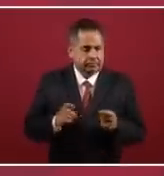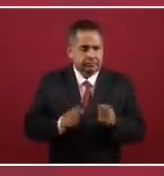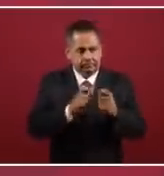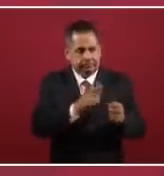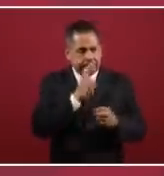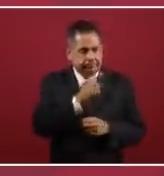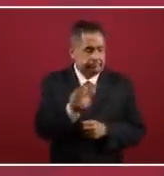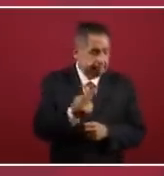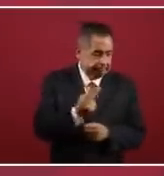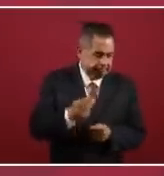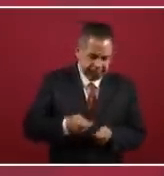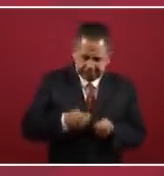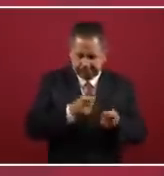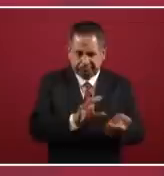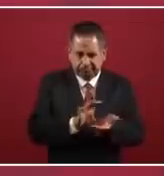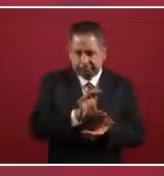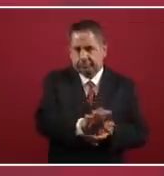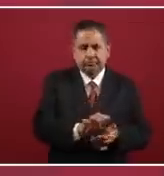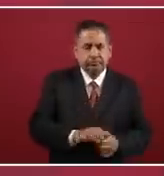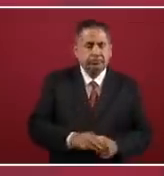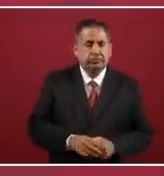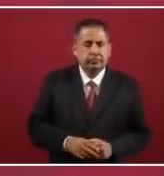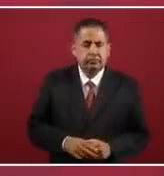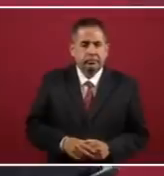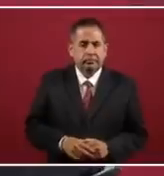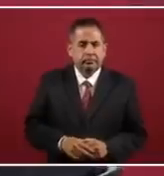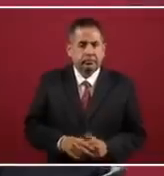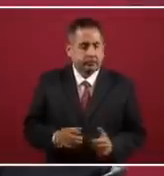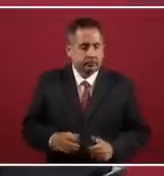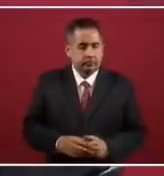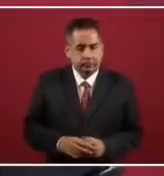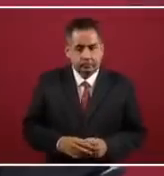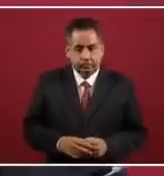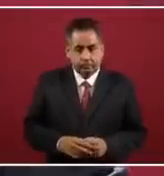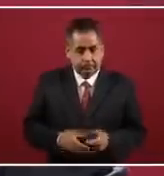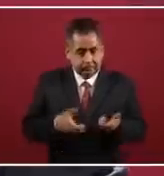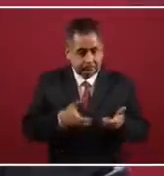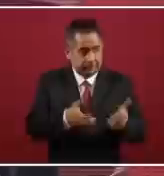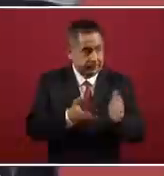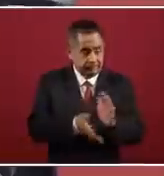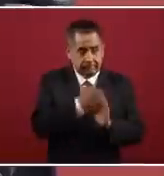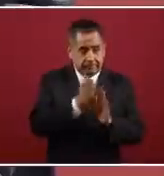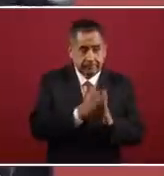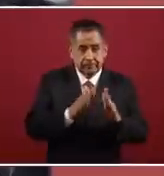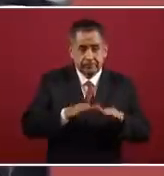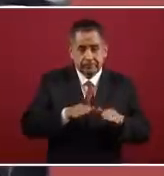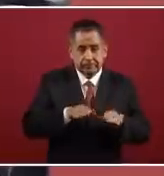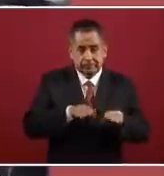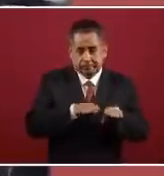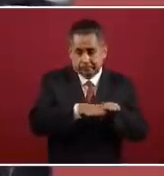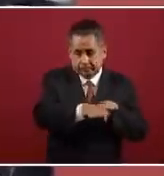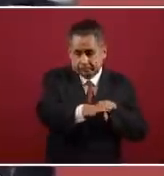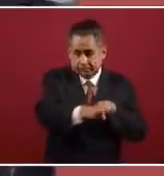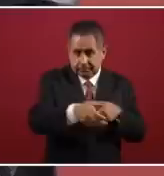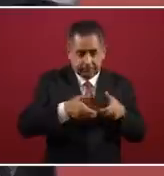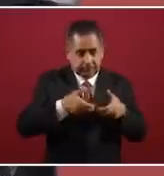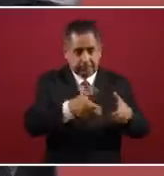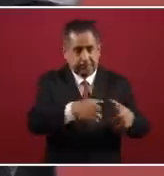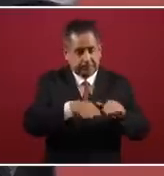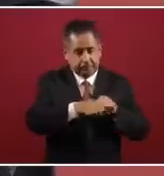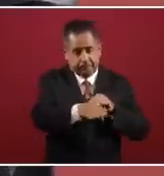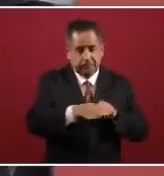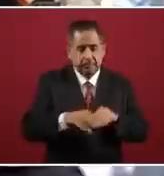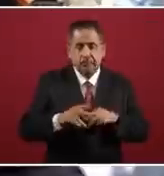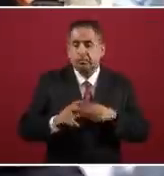responder a las necesidades de la gente. Esto de los caminos, aprovecho para comentarles,